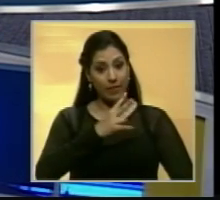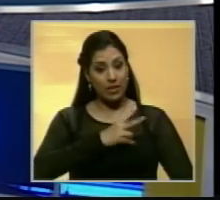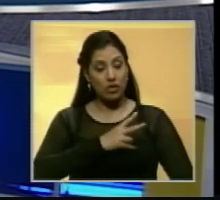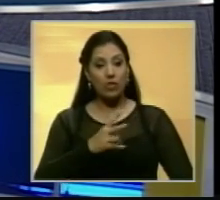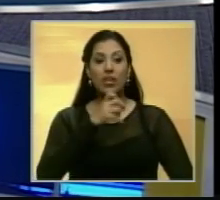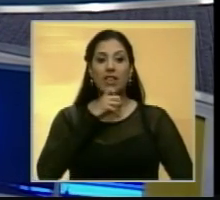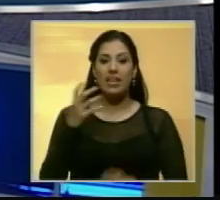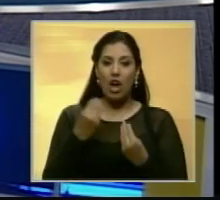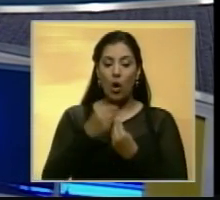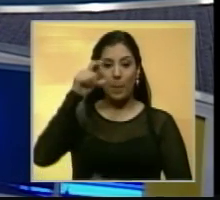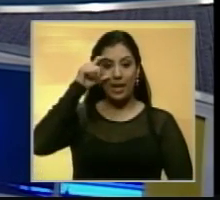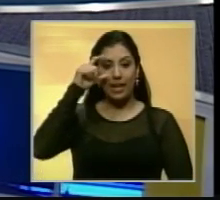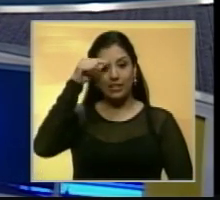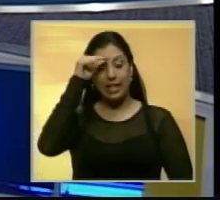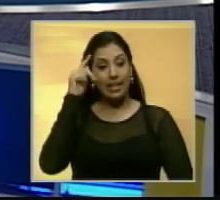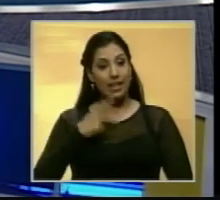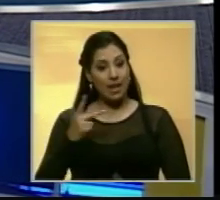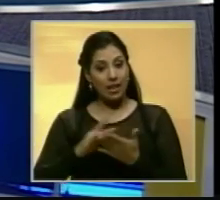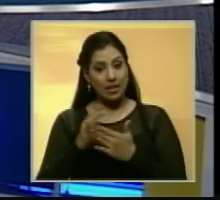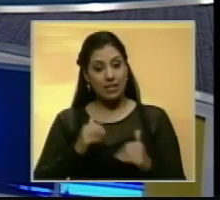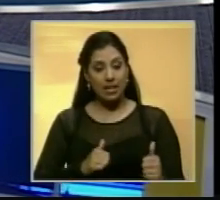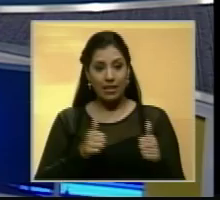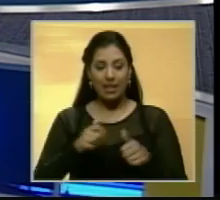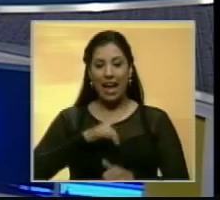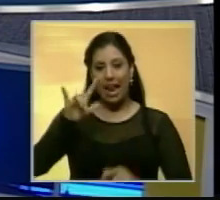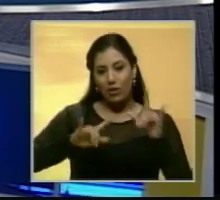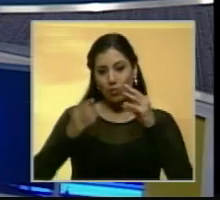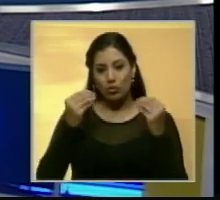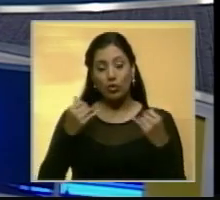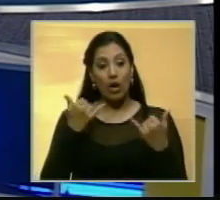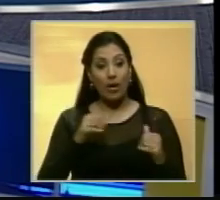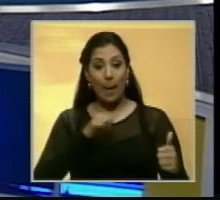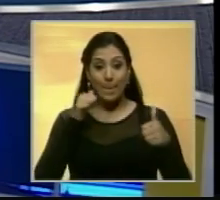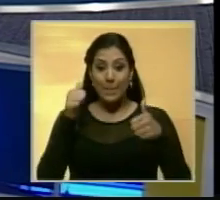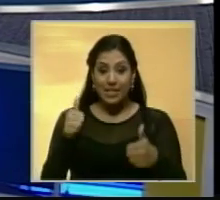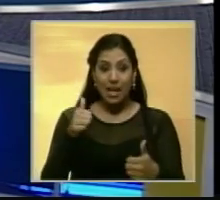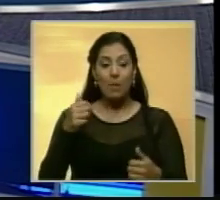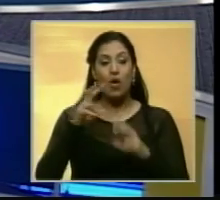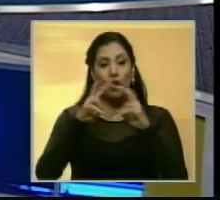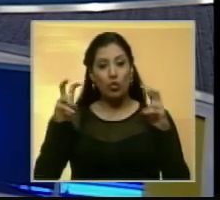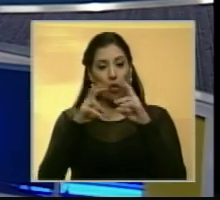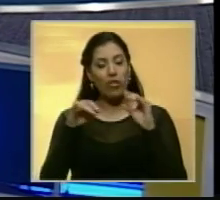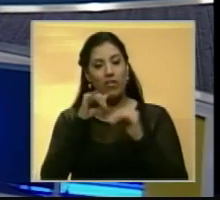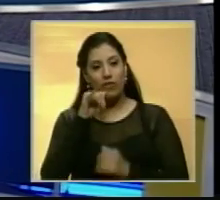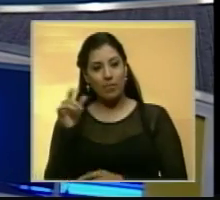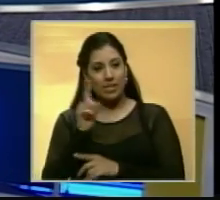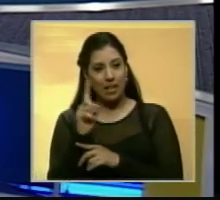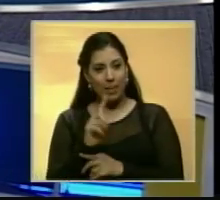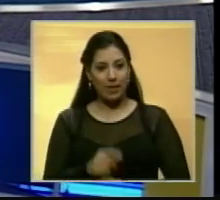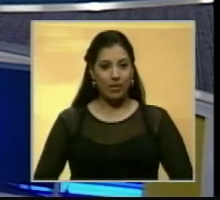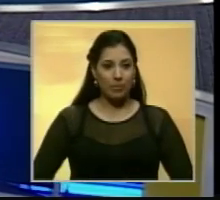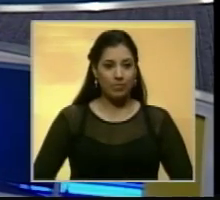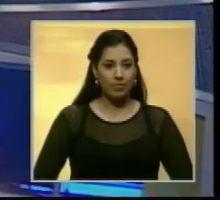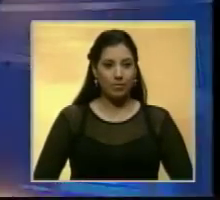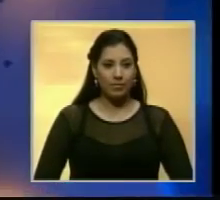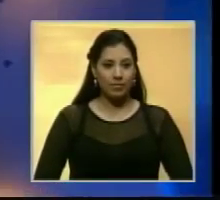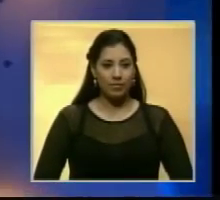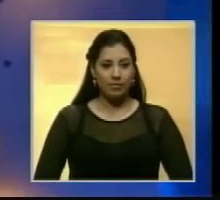Noticiero Venevisión. Néstor Brito Lande, quien les saluda con cariño, Endrina Yepes. Comenzamos a revisar las informaciones de